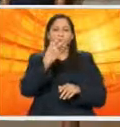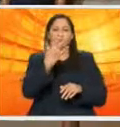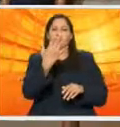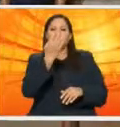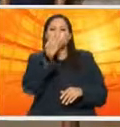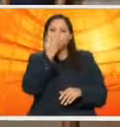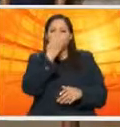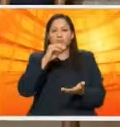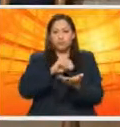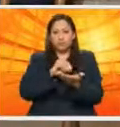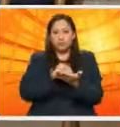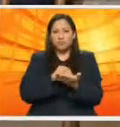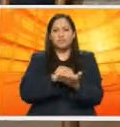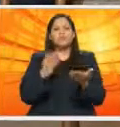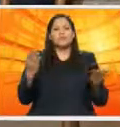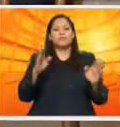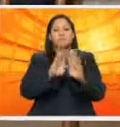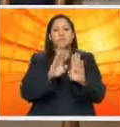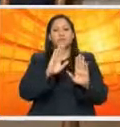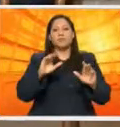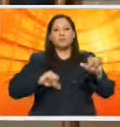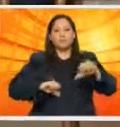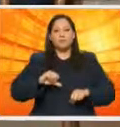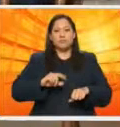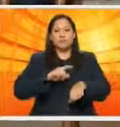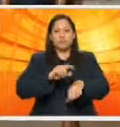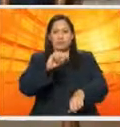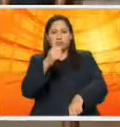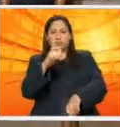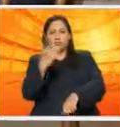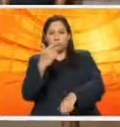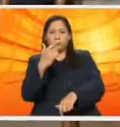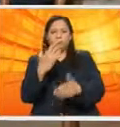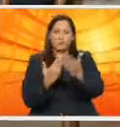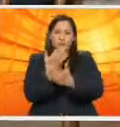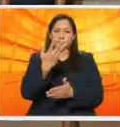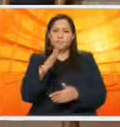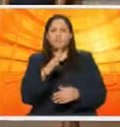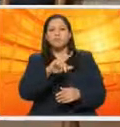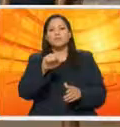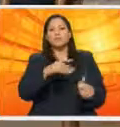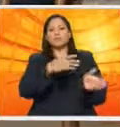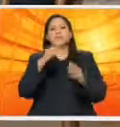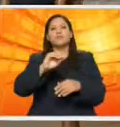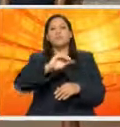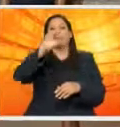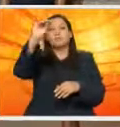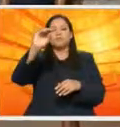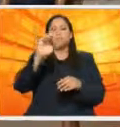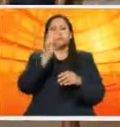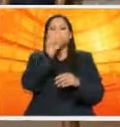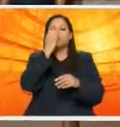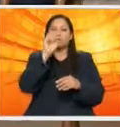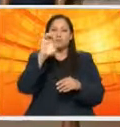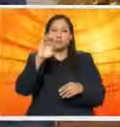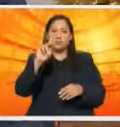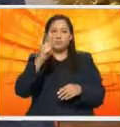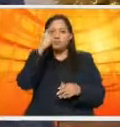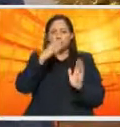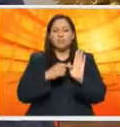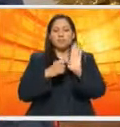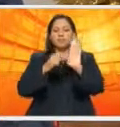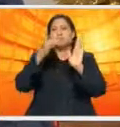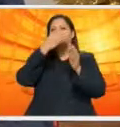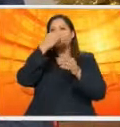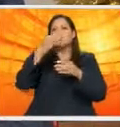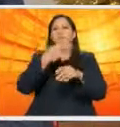5 escuelas que están por cerrar actividades a las 11 o 12 de la mañana y después se trasladan a la Secretaría de Educación para reportar